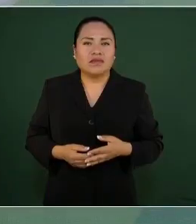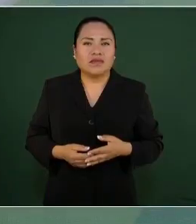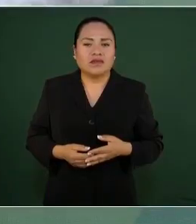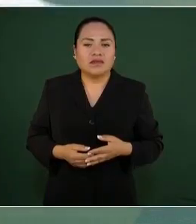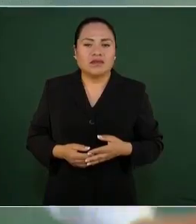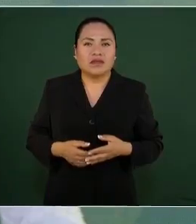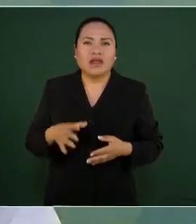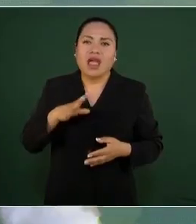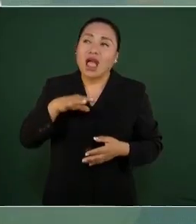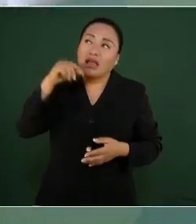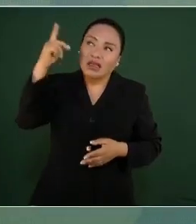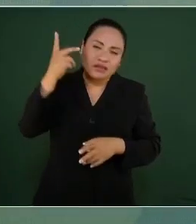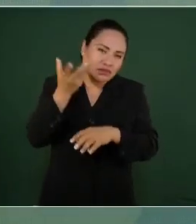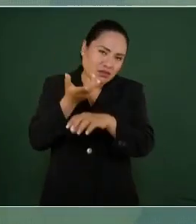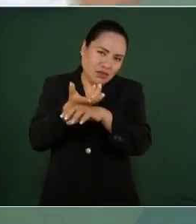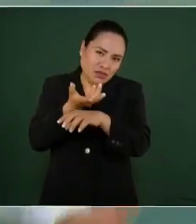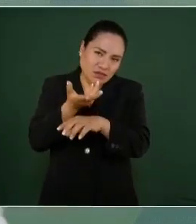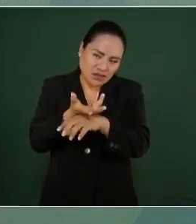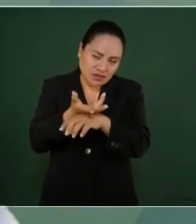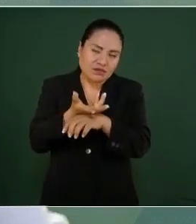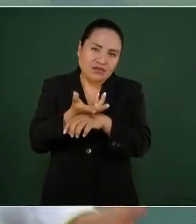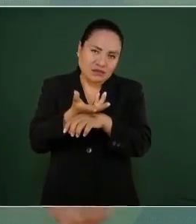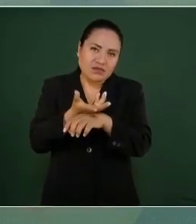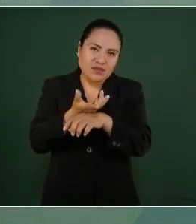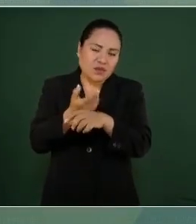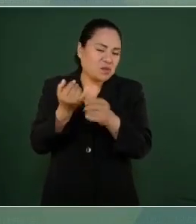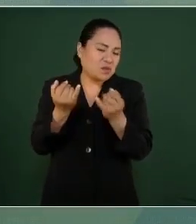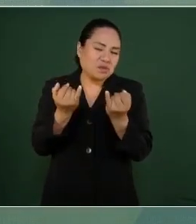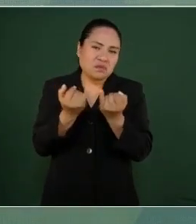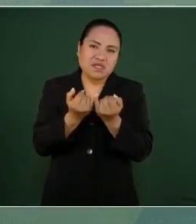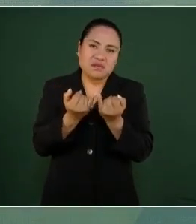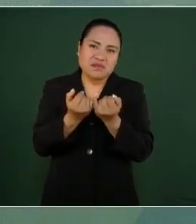los medios de allá, porque también